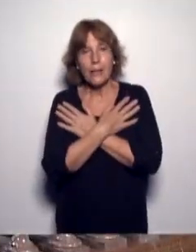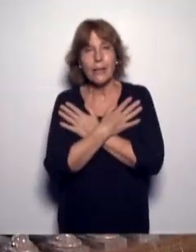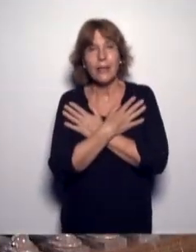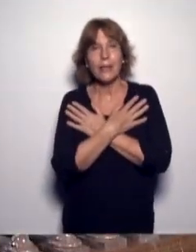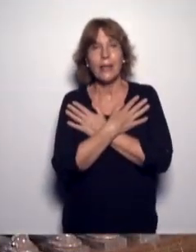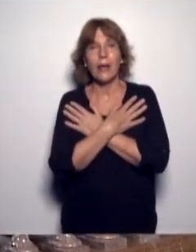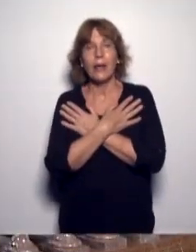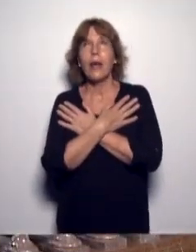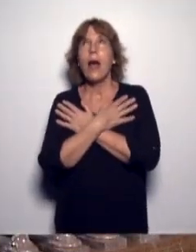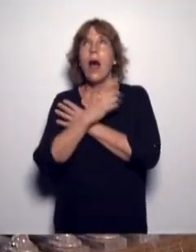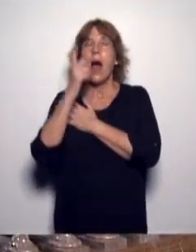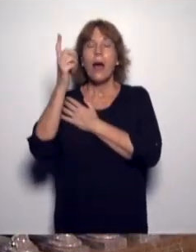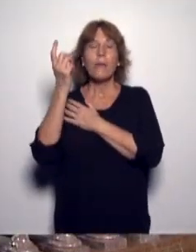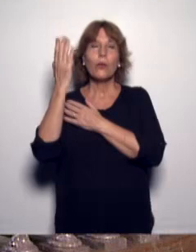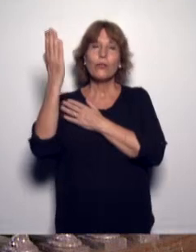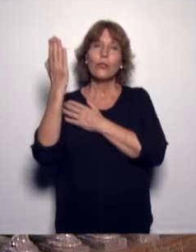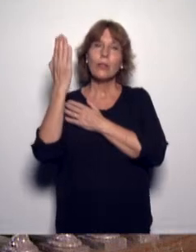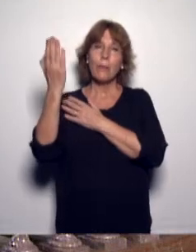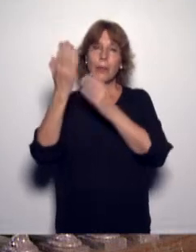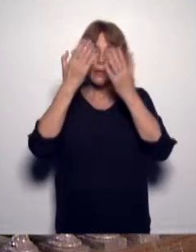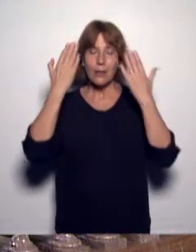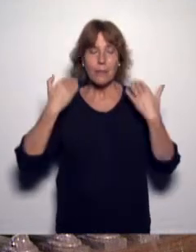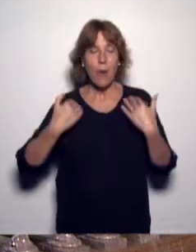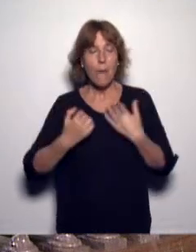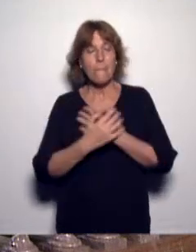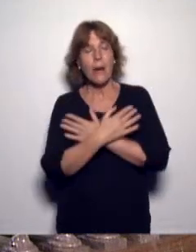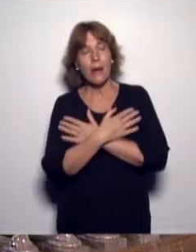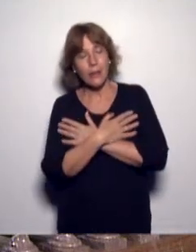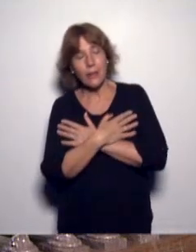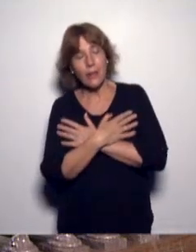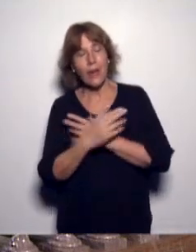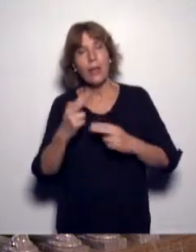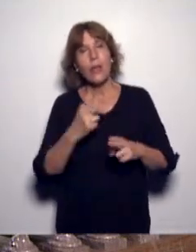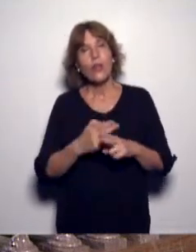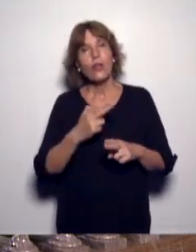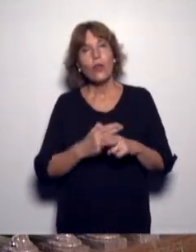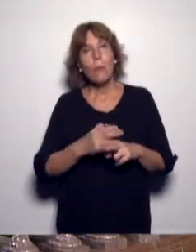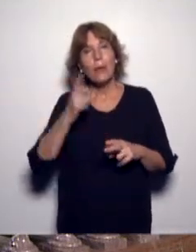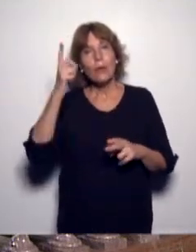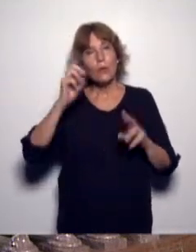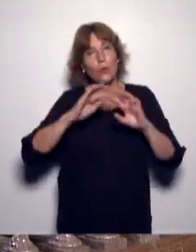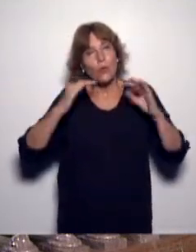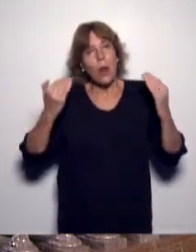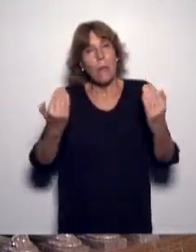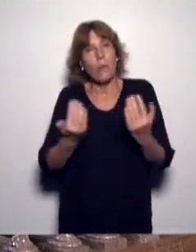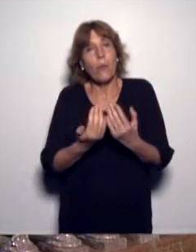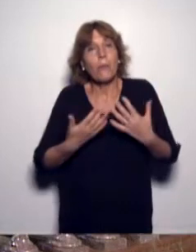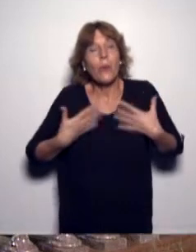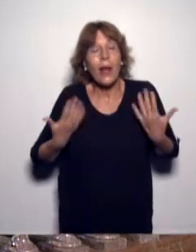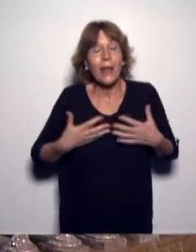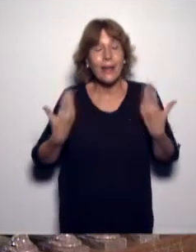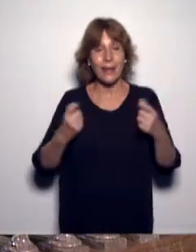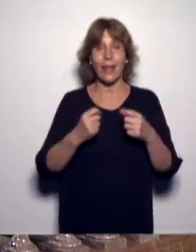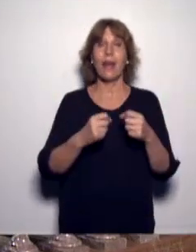Sacramento, en la Catedral Metropolitana de Buenos Aires, compartimos la Santa Misa presidida por